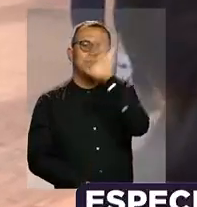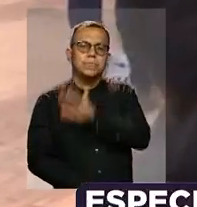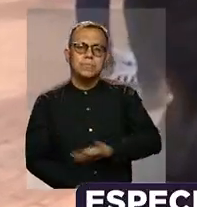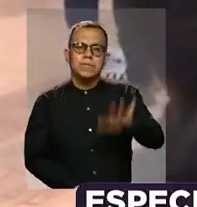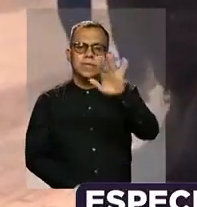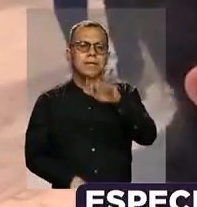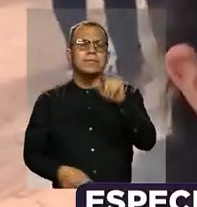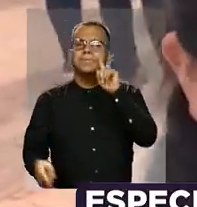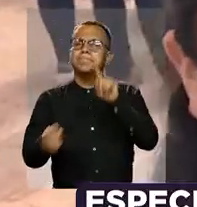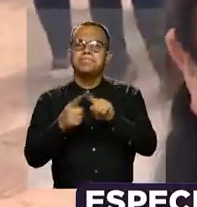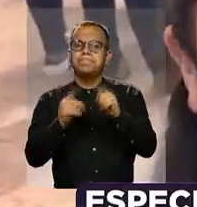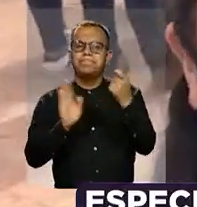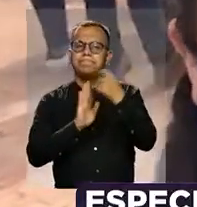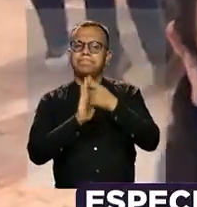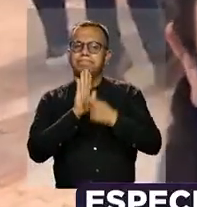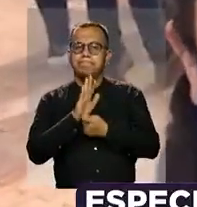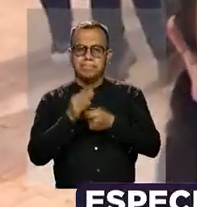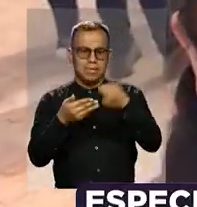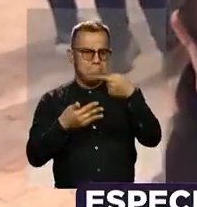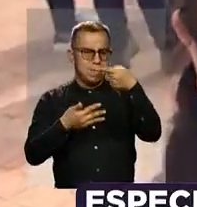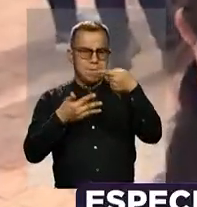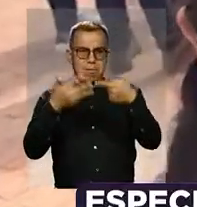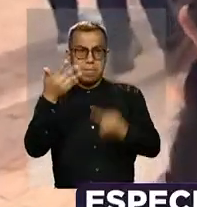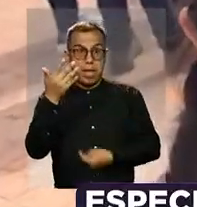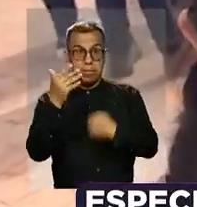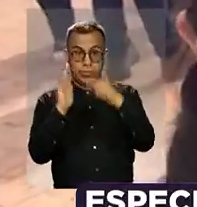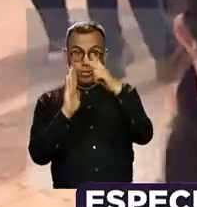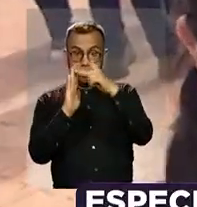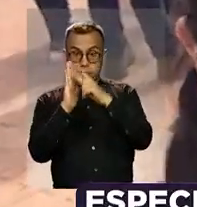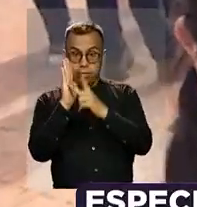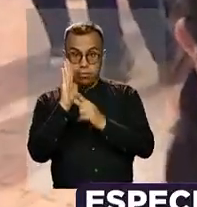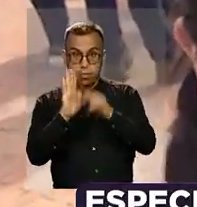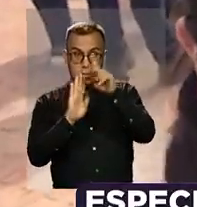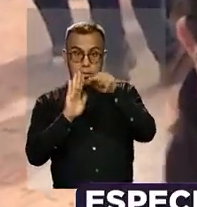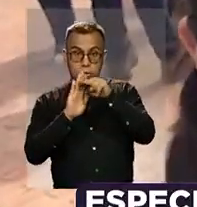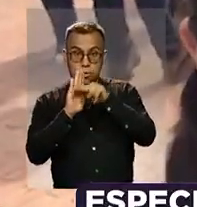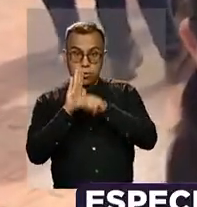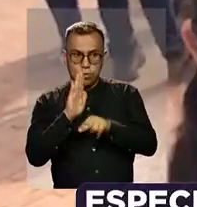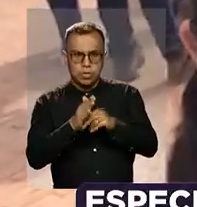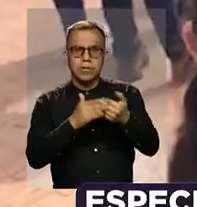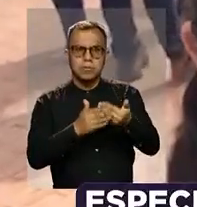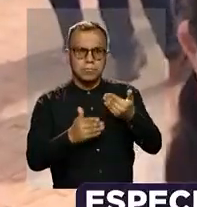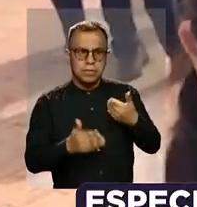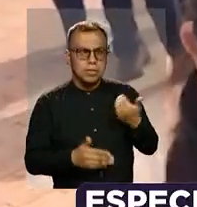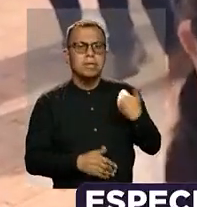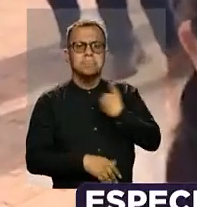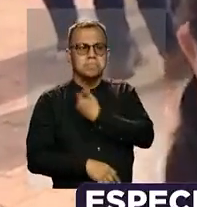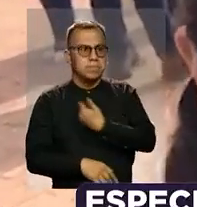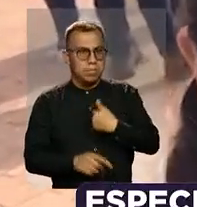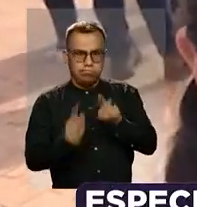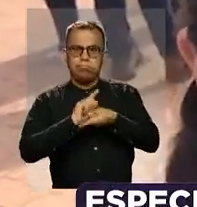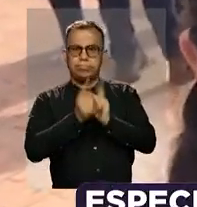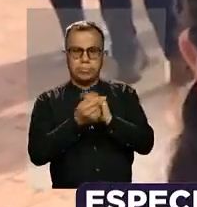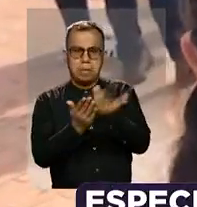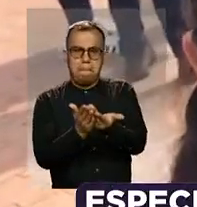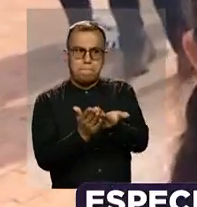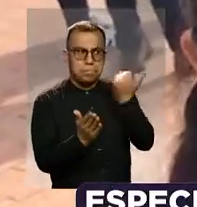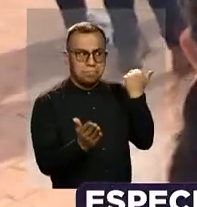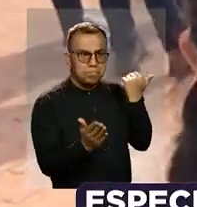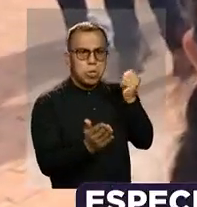Una cuestión es que hay tantas reformas que, bueno, nos están metiendo el presidente Duque y no nos gustaron. La tumbamos, sí, muy